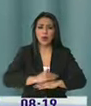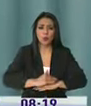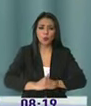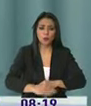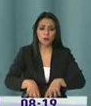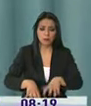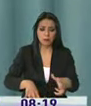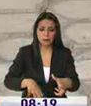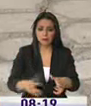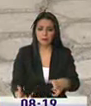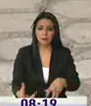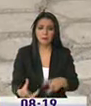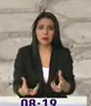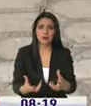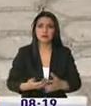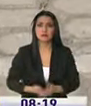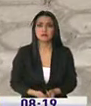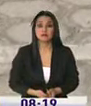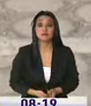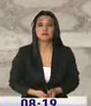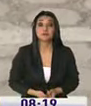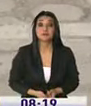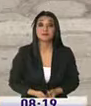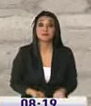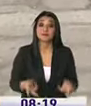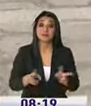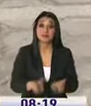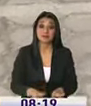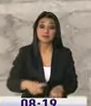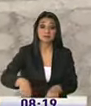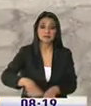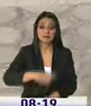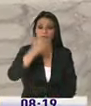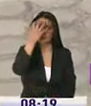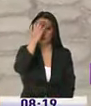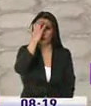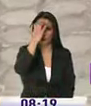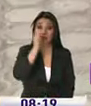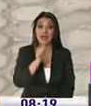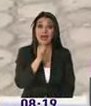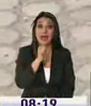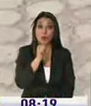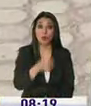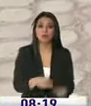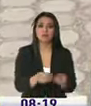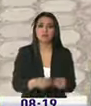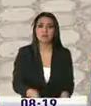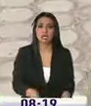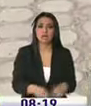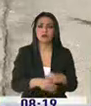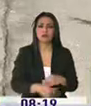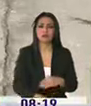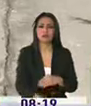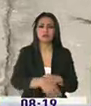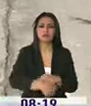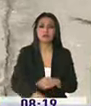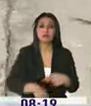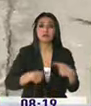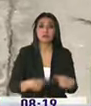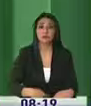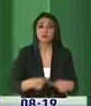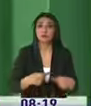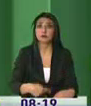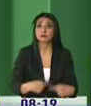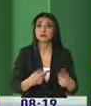los adoquines. Lo que más preocupación les causa es que este líquido vital para la supervivencia del ser humano se esté desperdiciando día